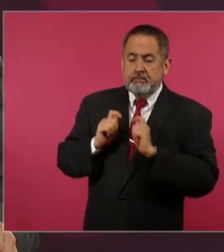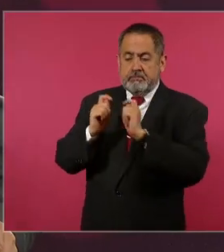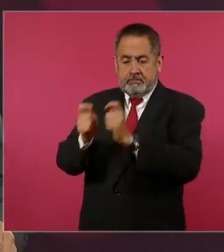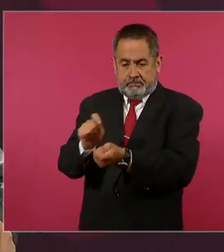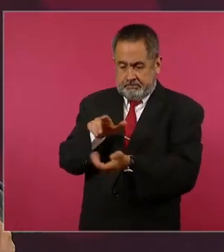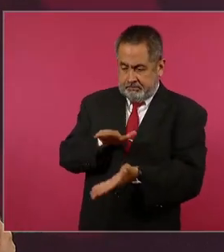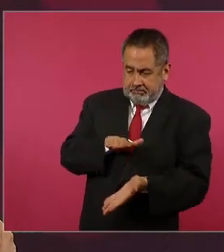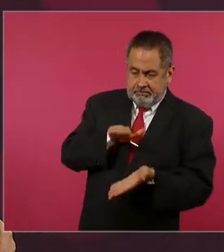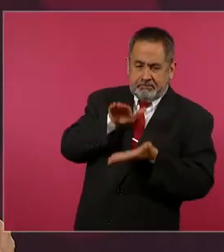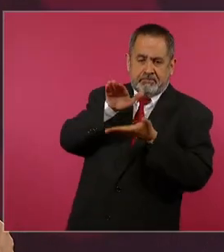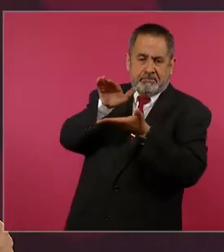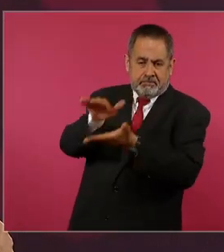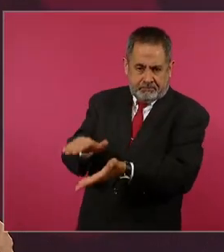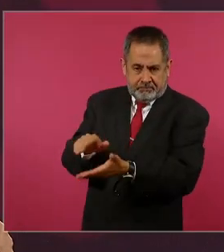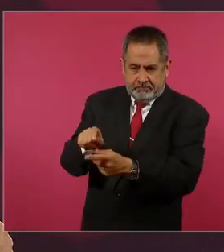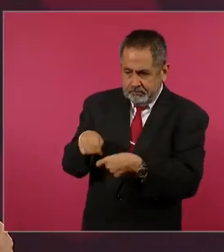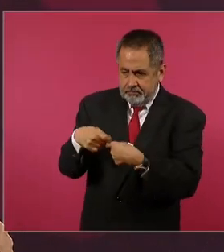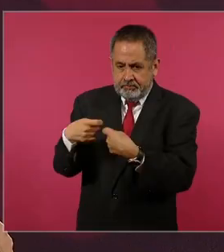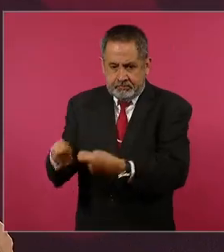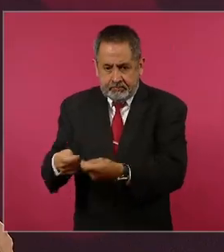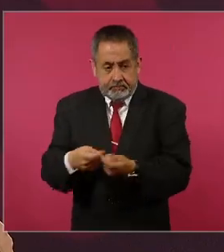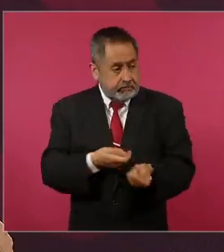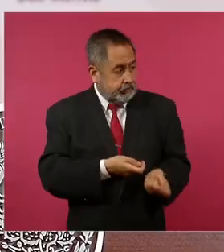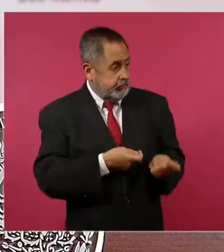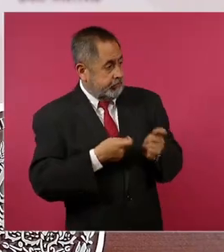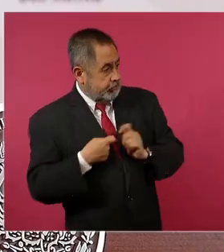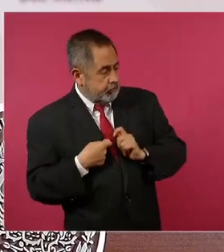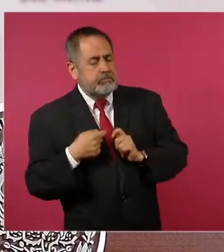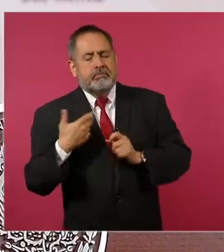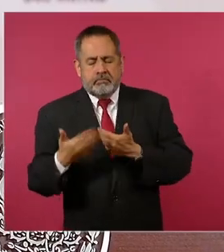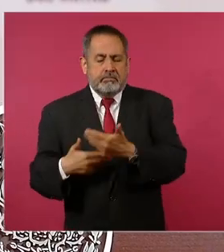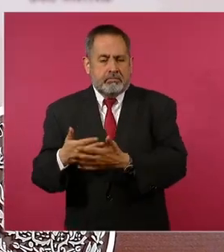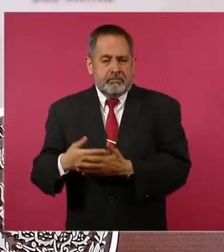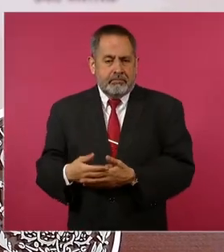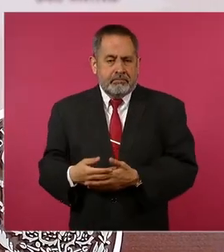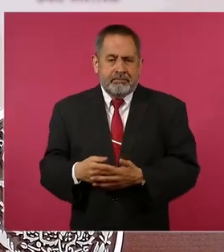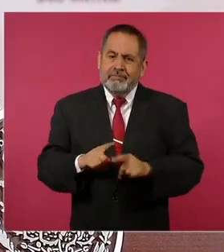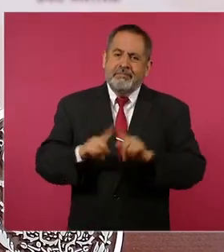que no suceda como pasaba antes,